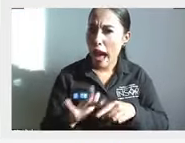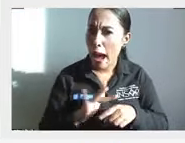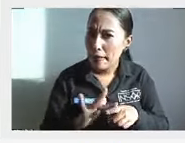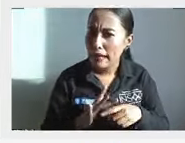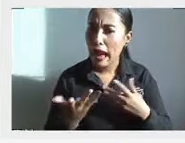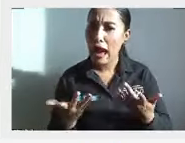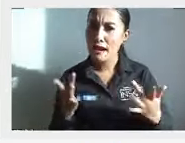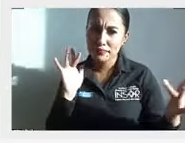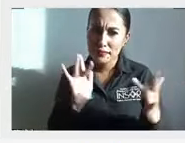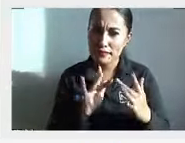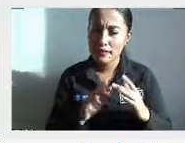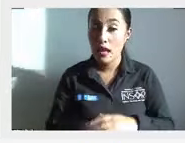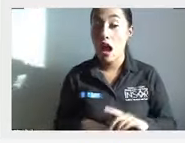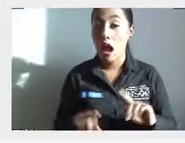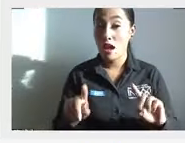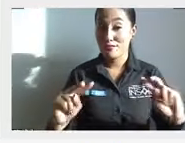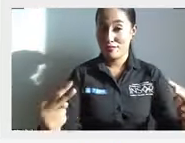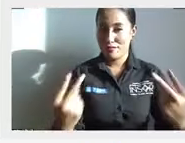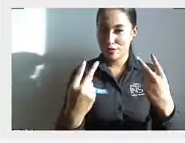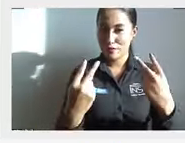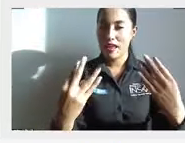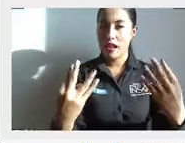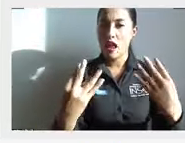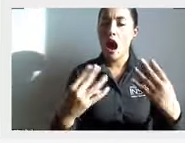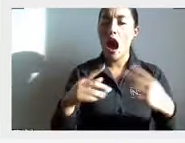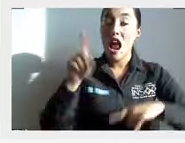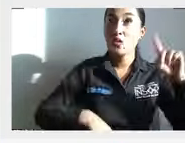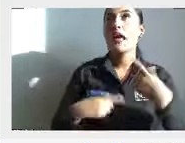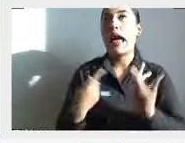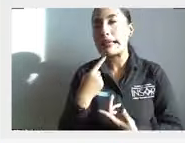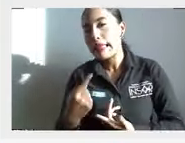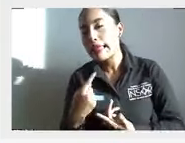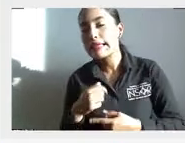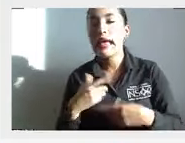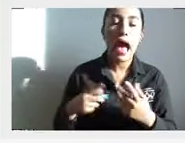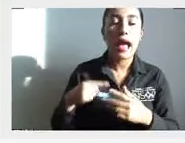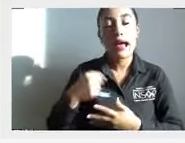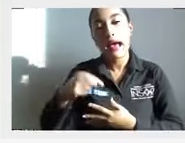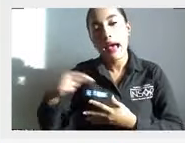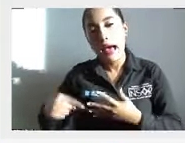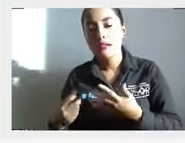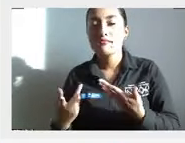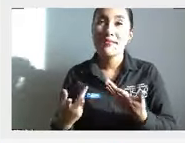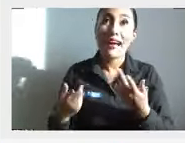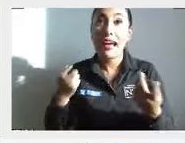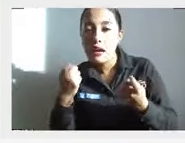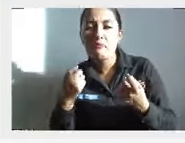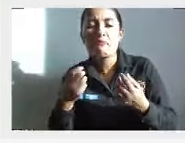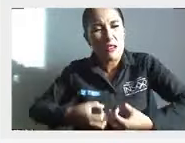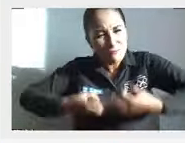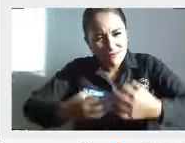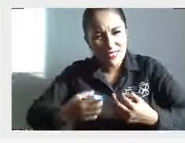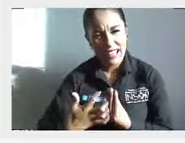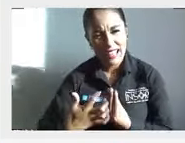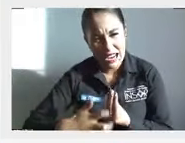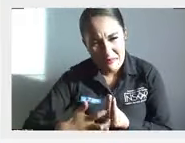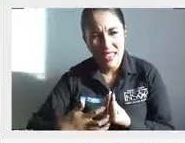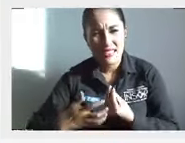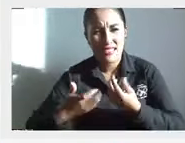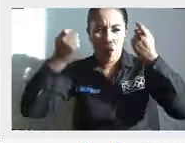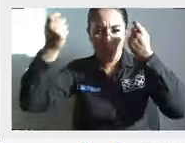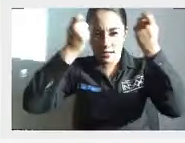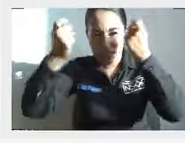dicen, bueno, teóricamente se dicen muchas cosas, pero cuéntenme la práctica, ¿qué puedo hacer? ¿Qué herramientas? ¿A dónde puedo consultar? ¿Qué estrategias podrías